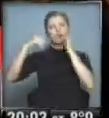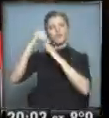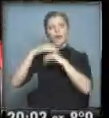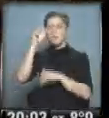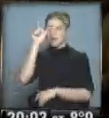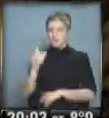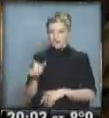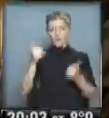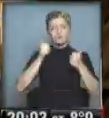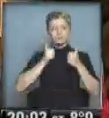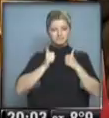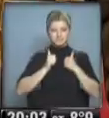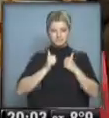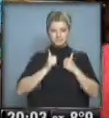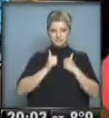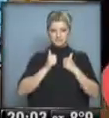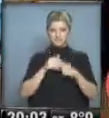madera realizada por un exadicto.